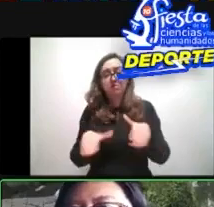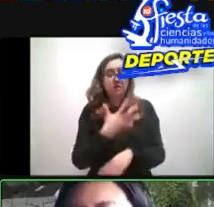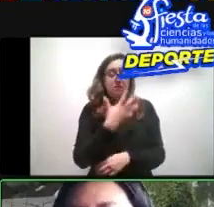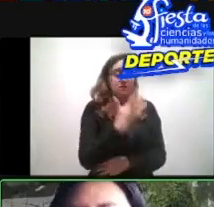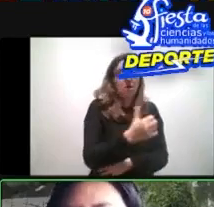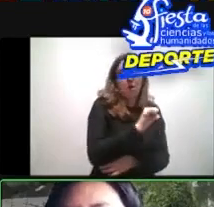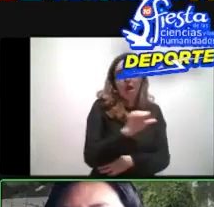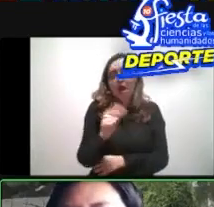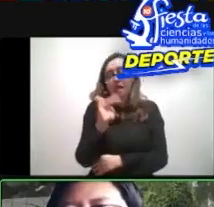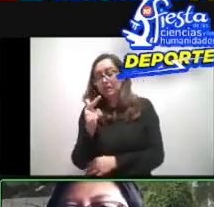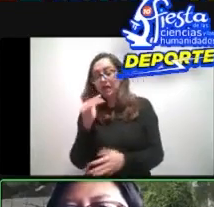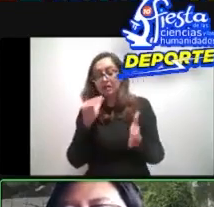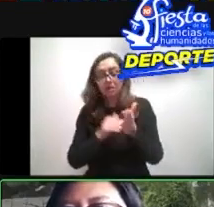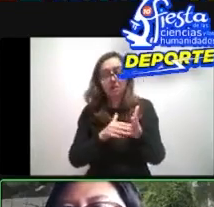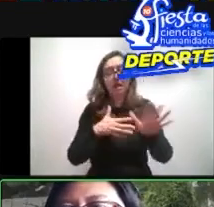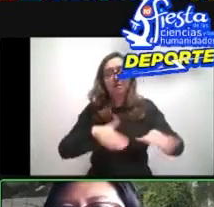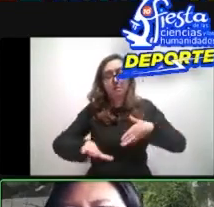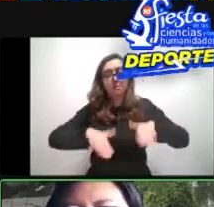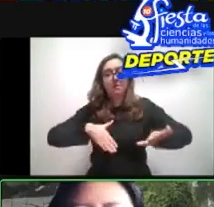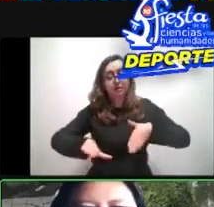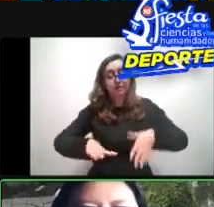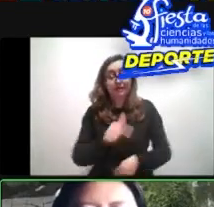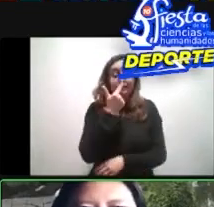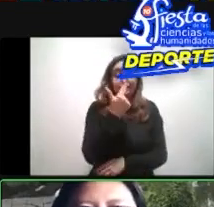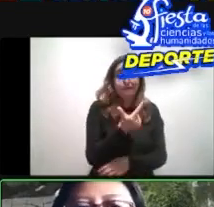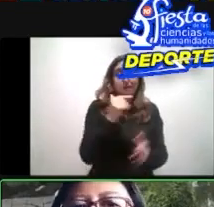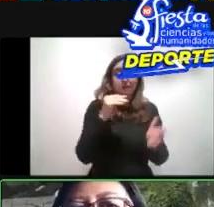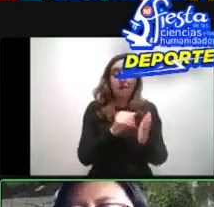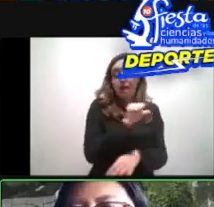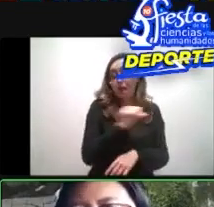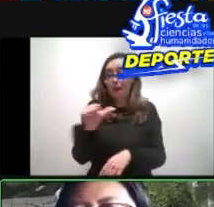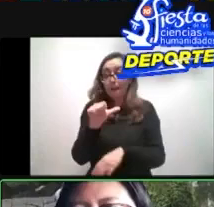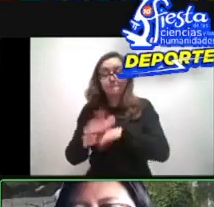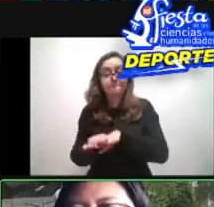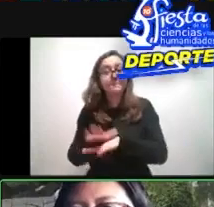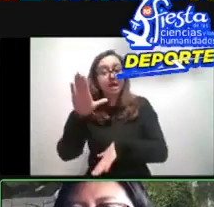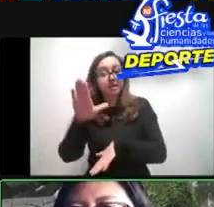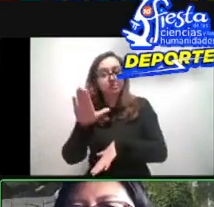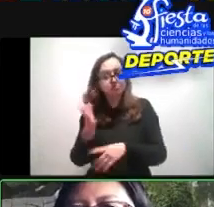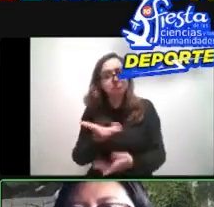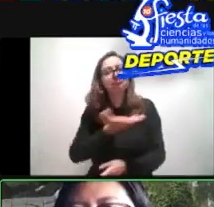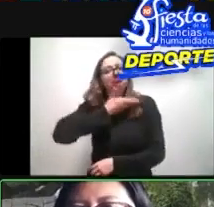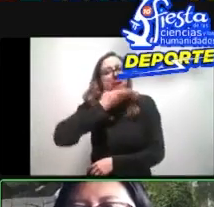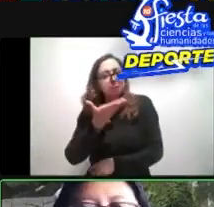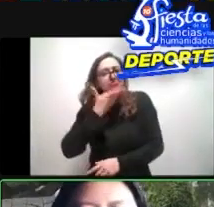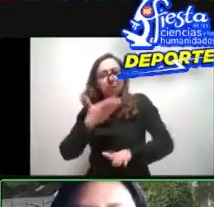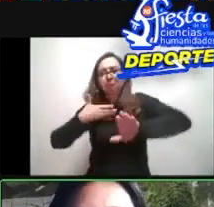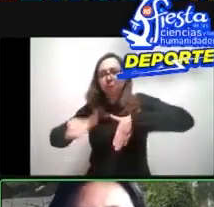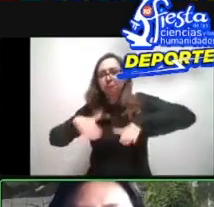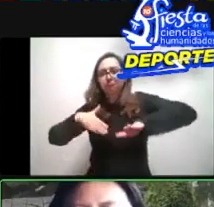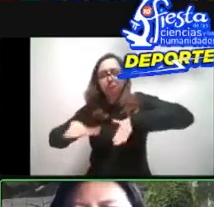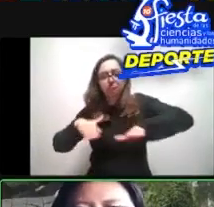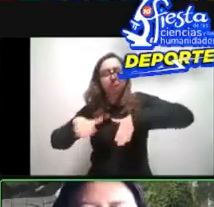a 7,500 pasos y a partir de 7,500 en adelante, yo puedo decir que tengo un estilo de vida físicamente